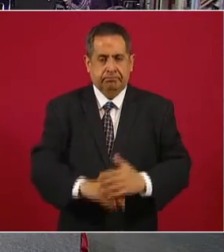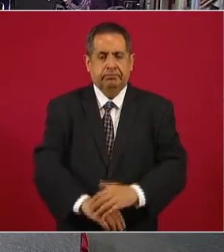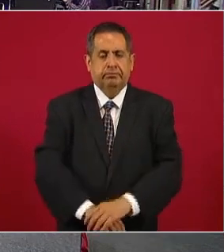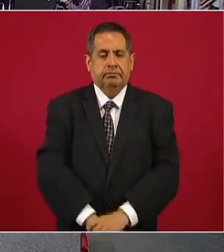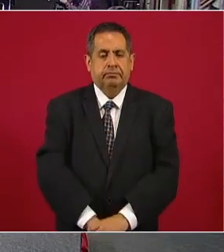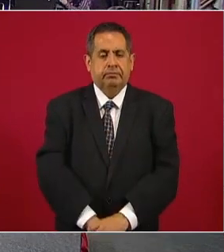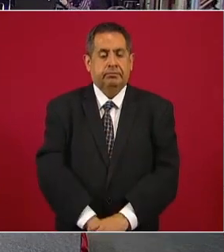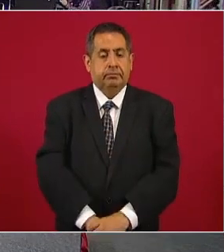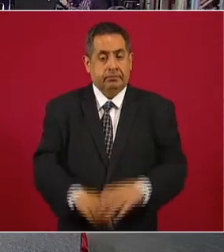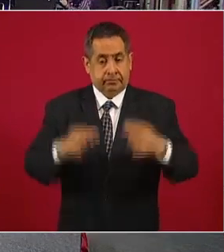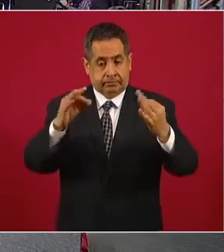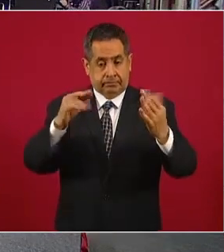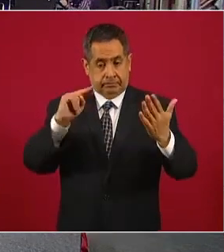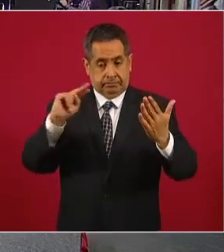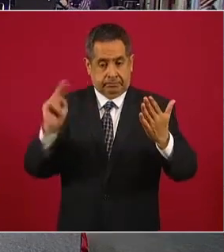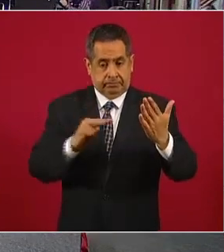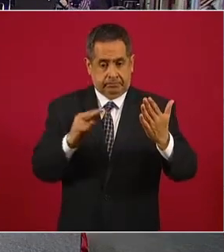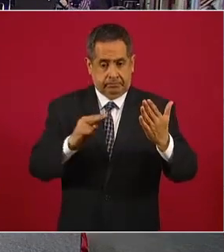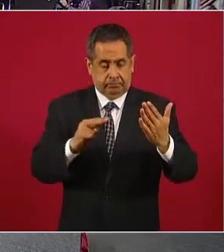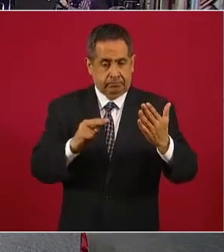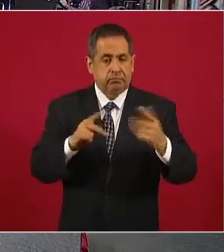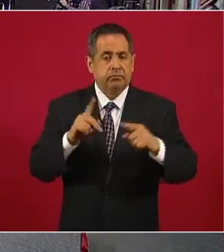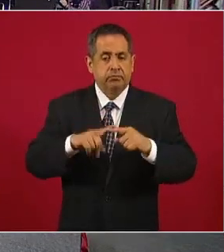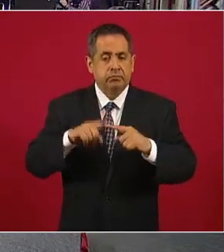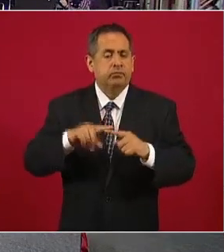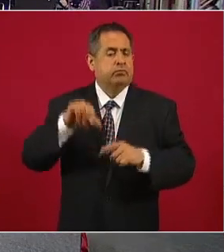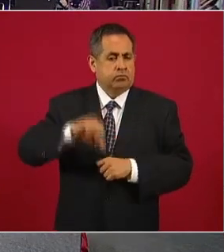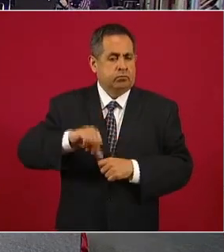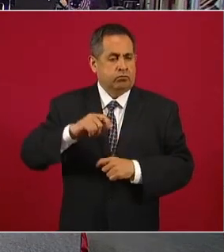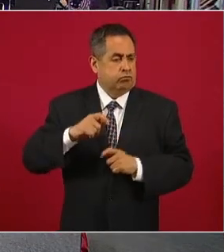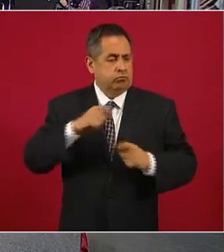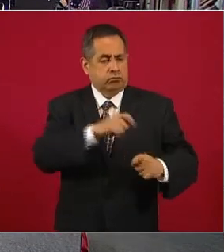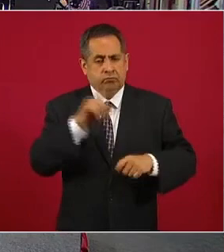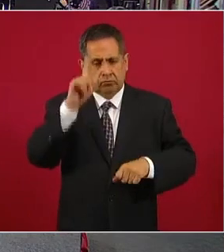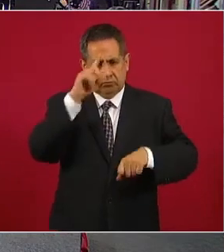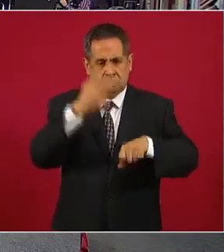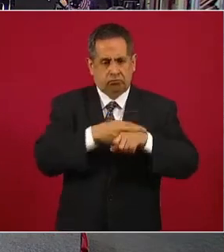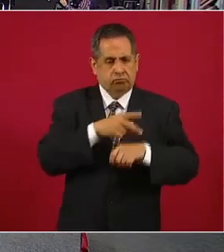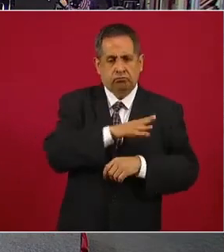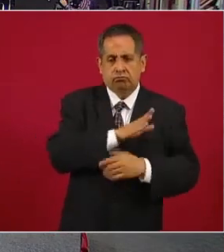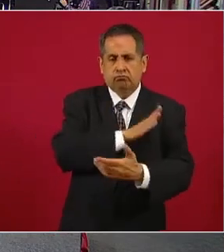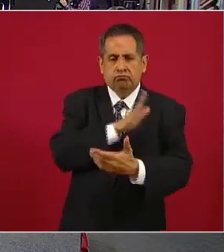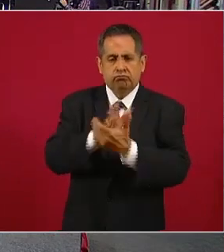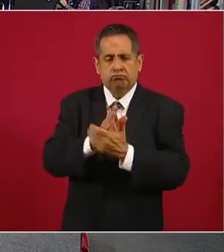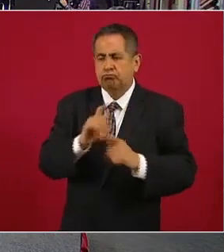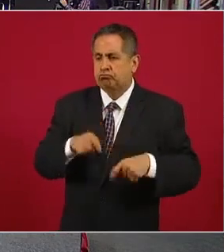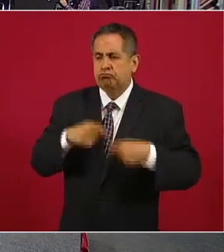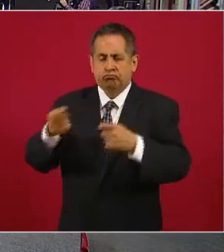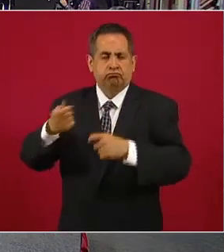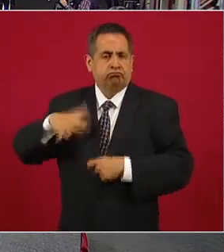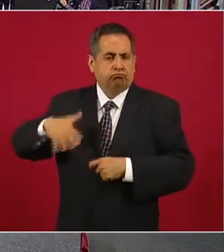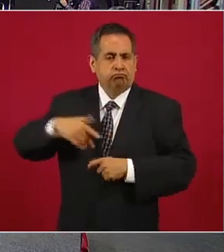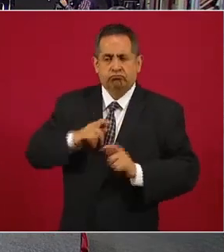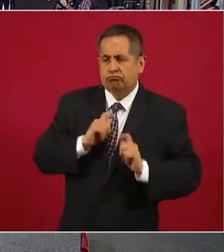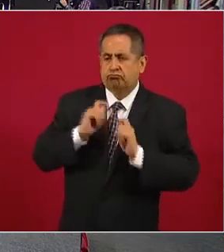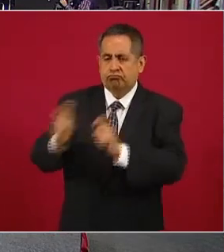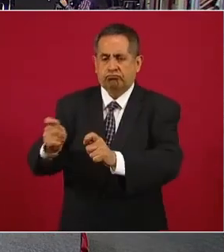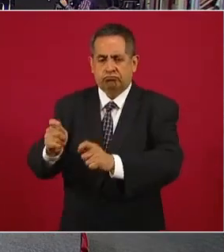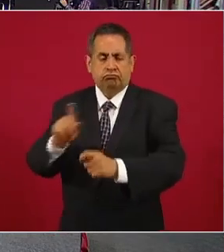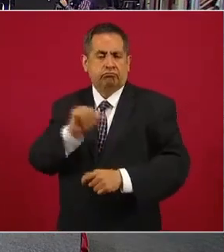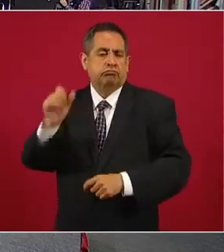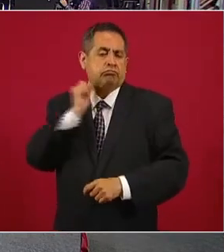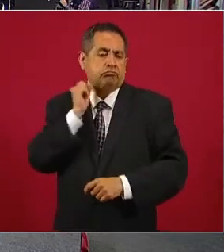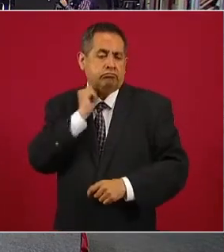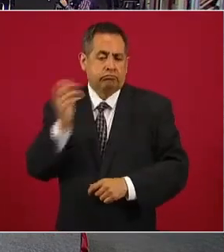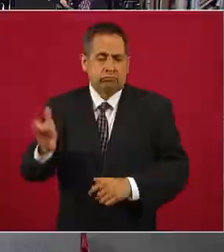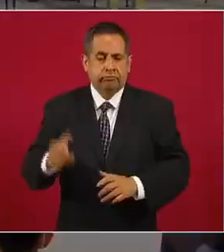El documento lo entrega hoy el consejero jurídico, como ya dije, al Senado.